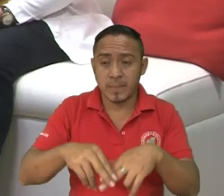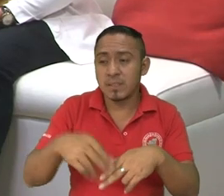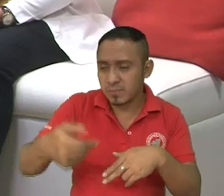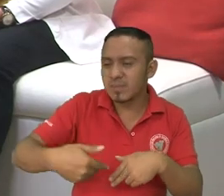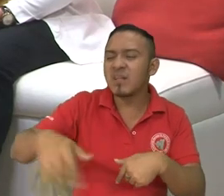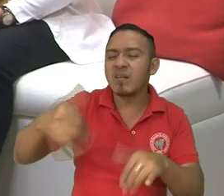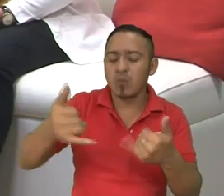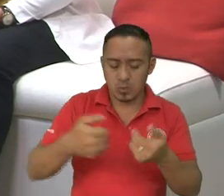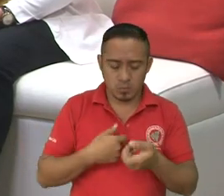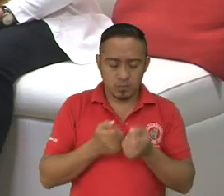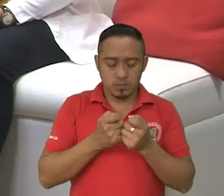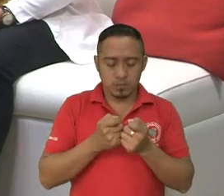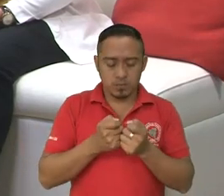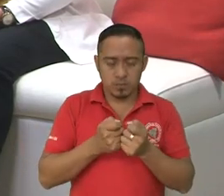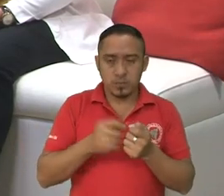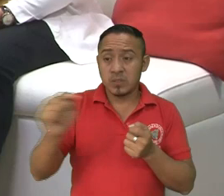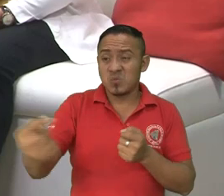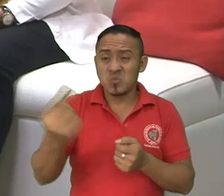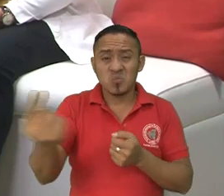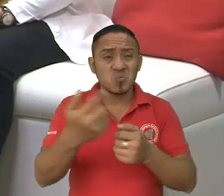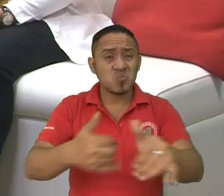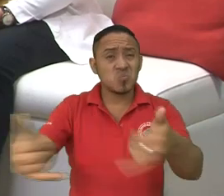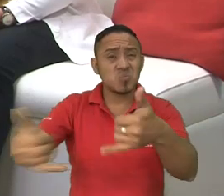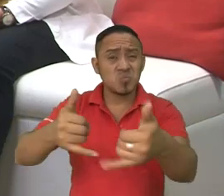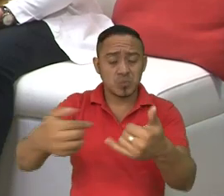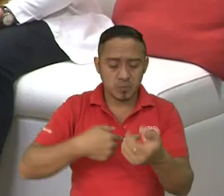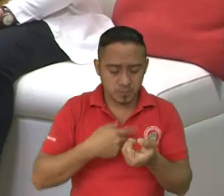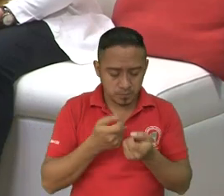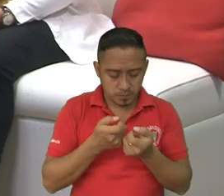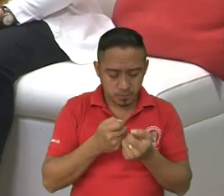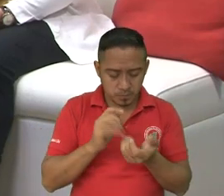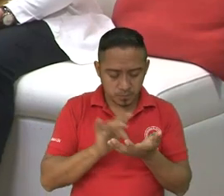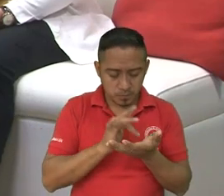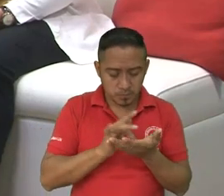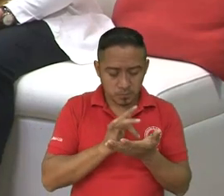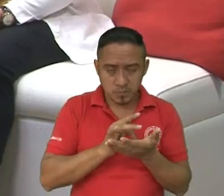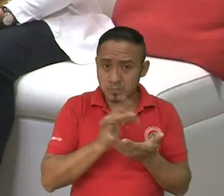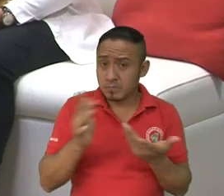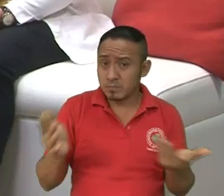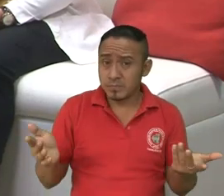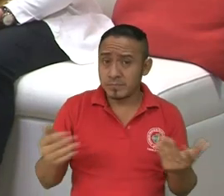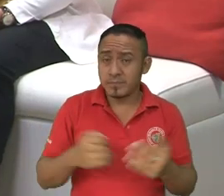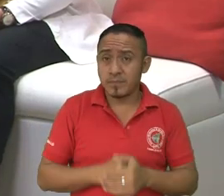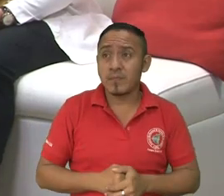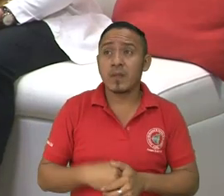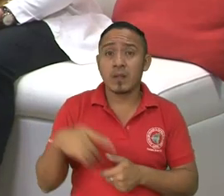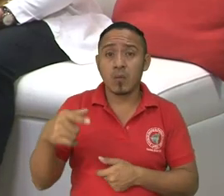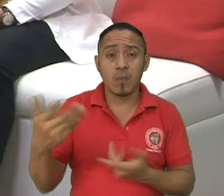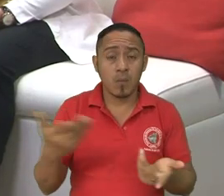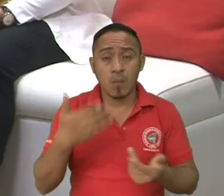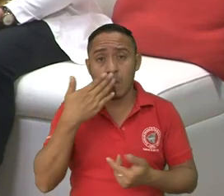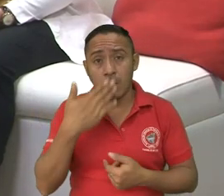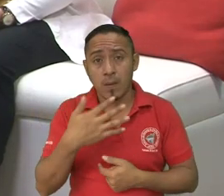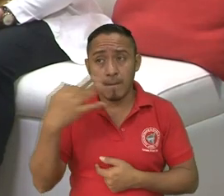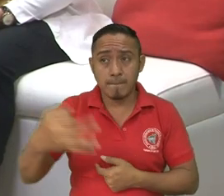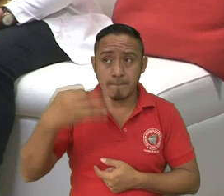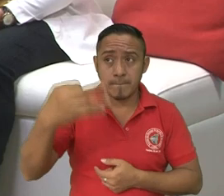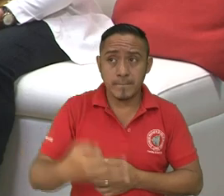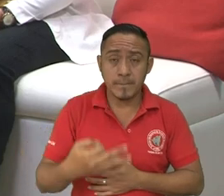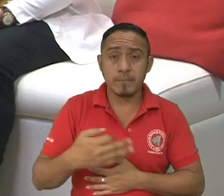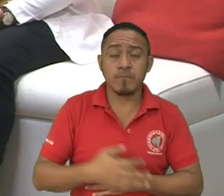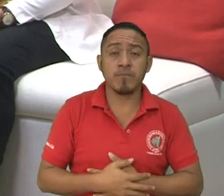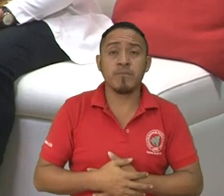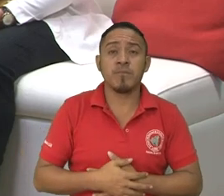celular. El niño está jugando solo y nosotros estamos con el celular. influye la calidad en el tiempo también, no solo